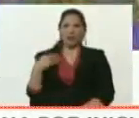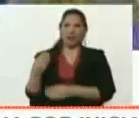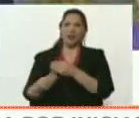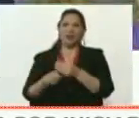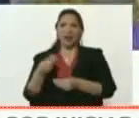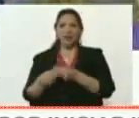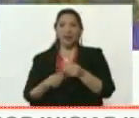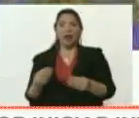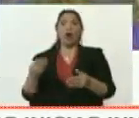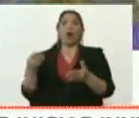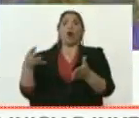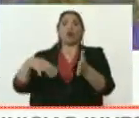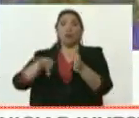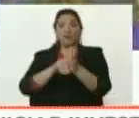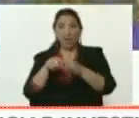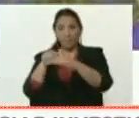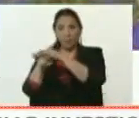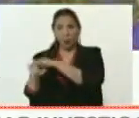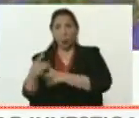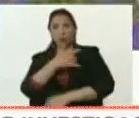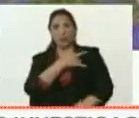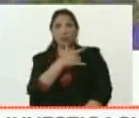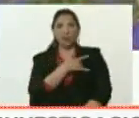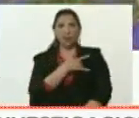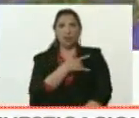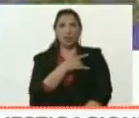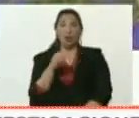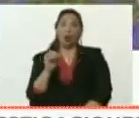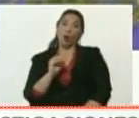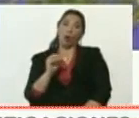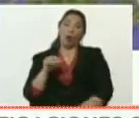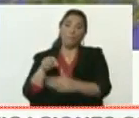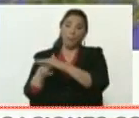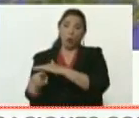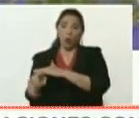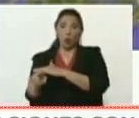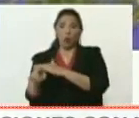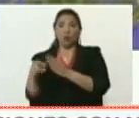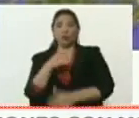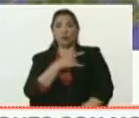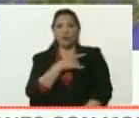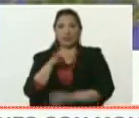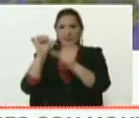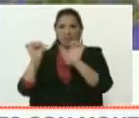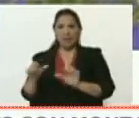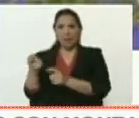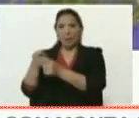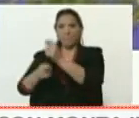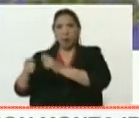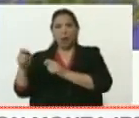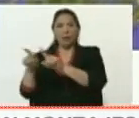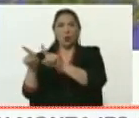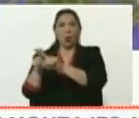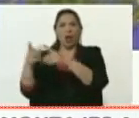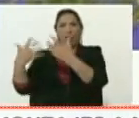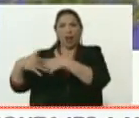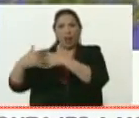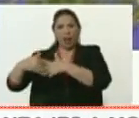reingresar las universidades o de ingresar a las universidades a un sistema mercantilista empresarial.